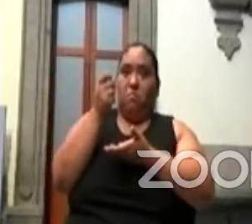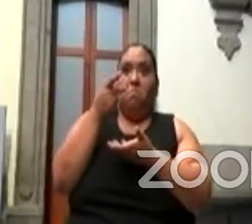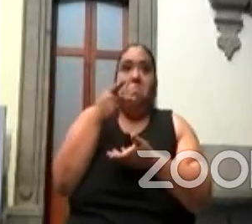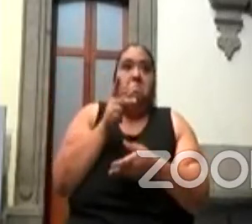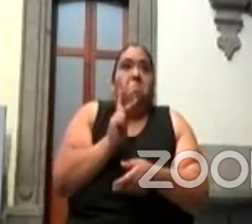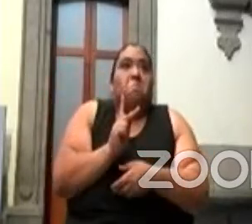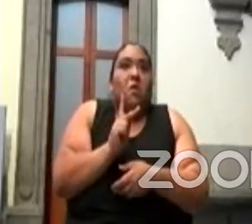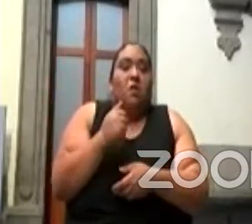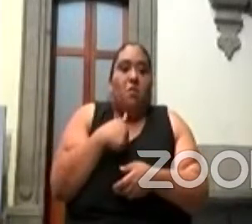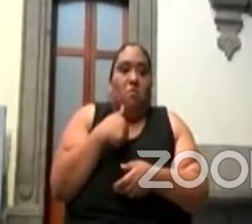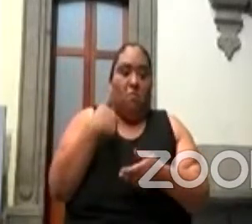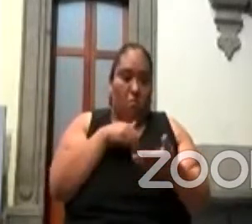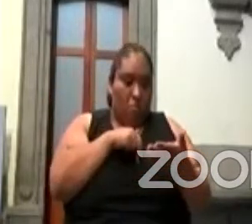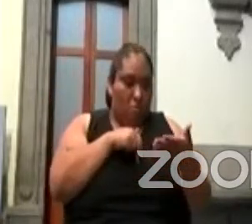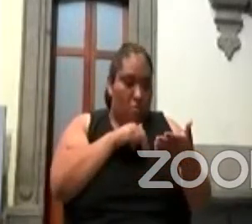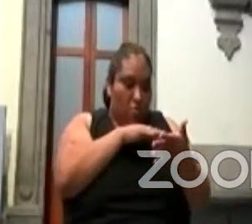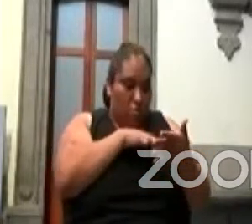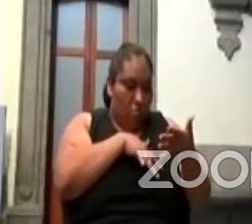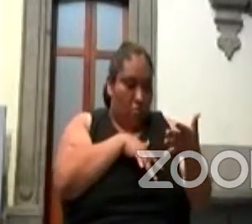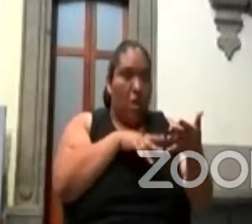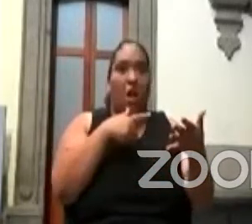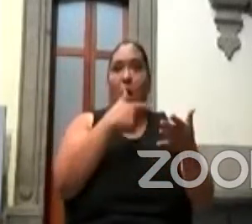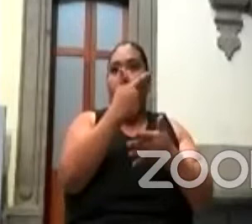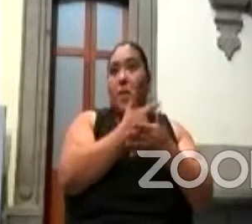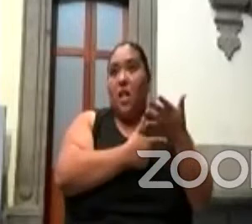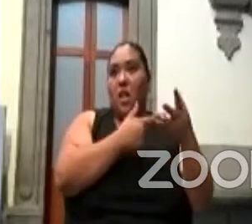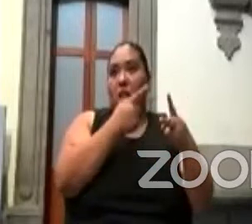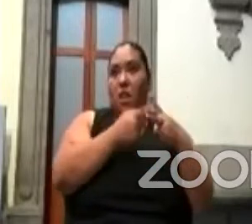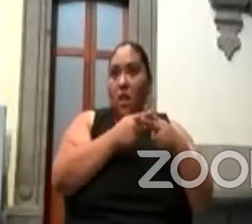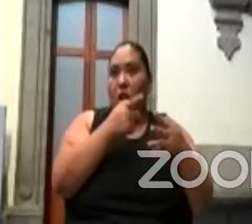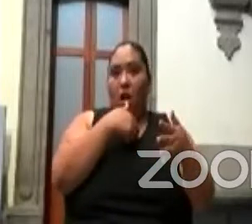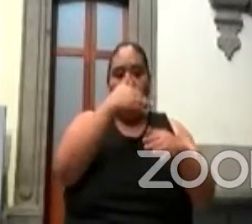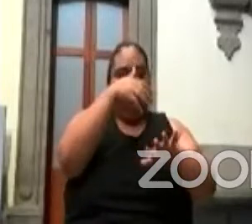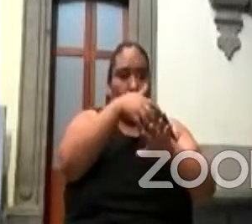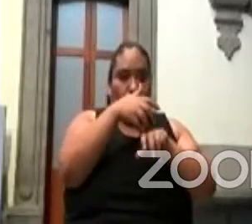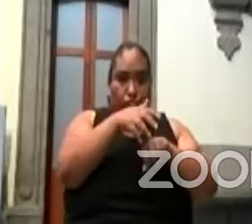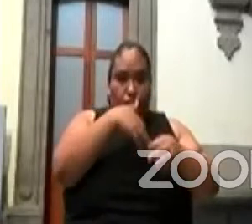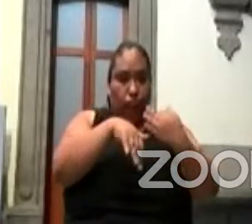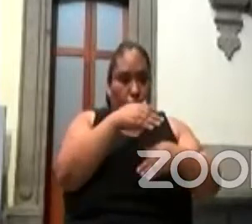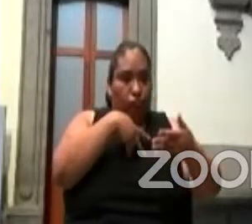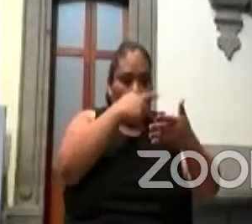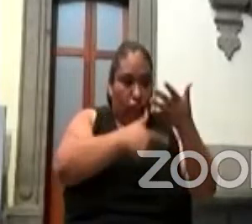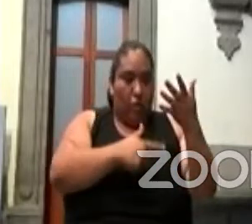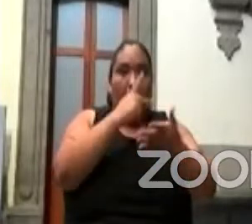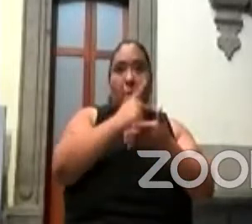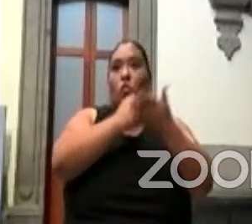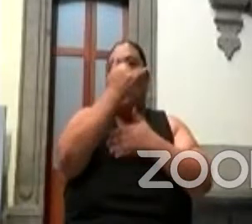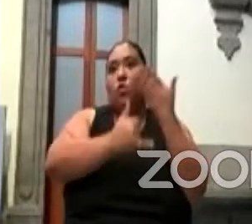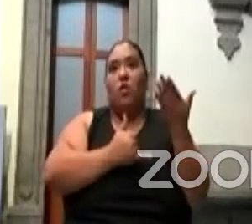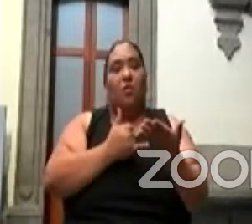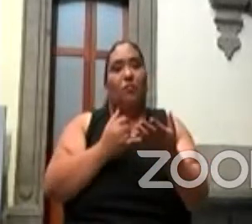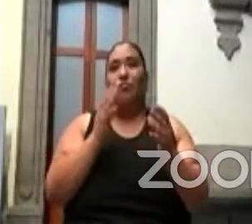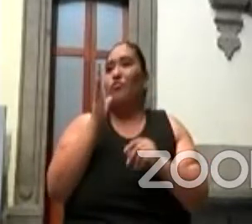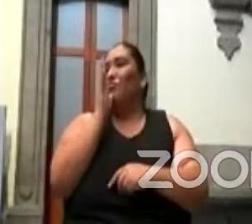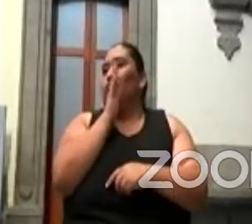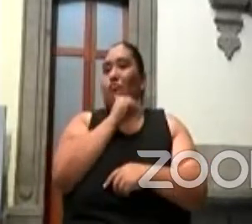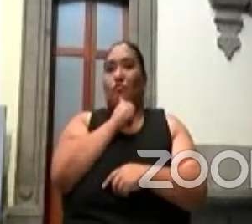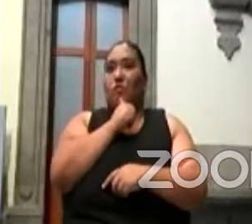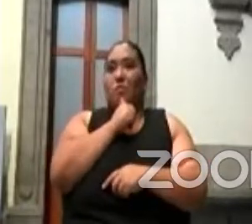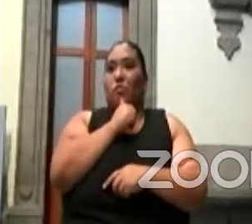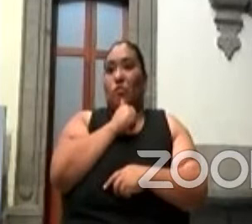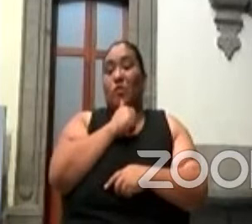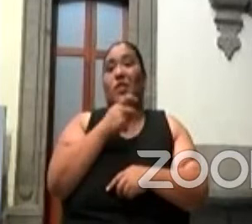los números para poder dar sustento a nuestros proyectos. Así es que en el Estado de